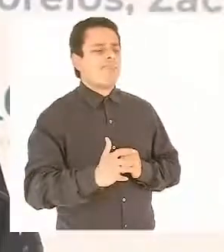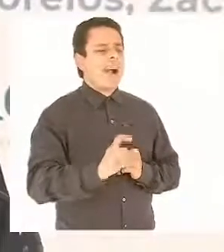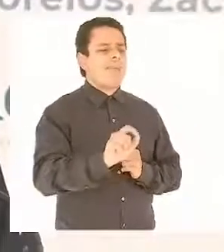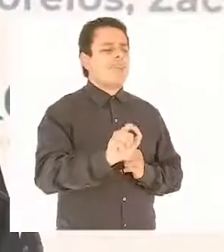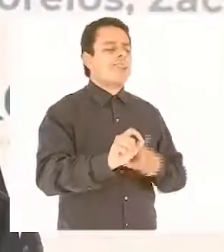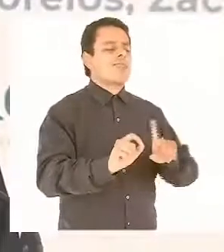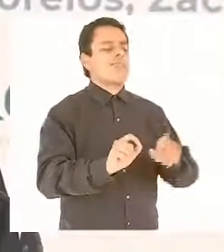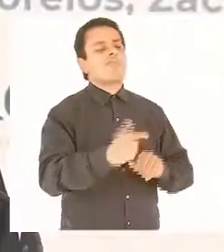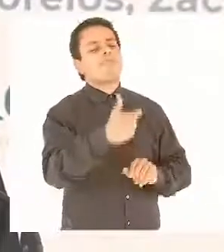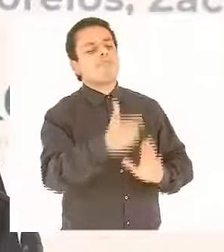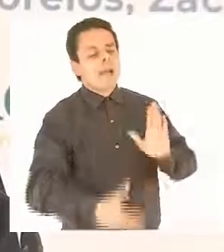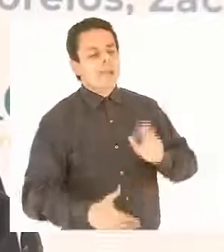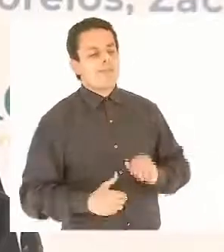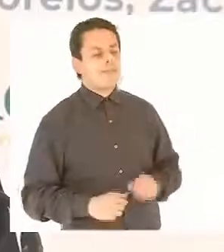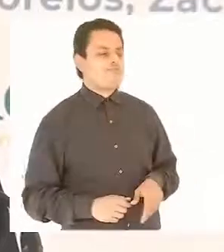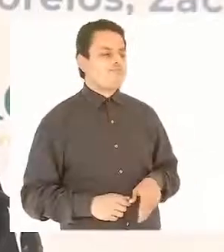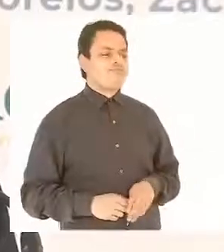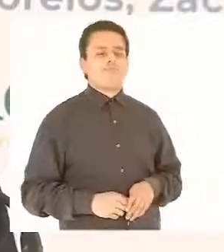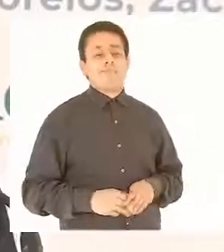pesos.